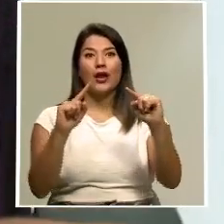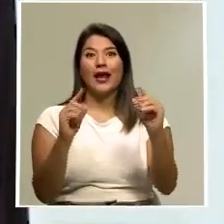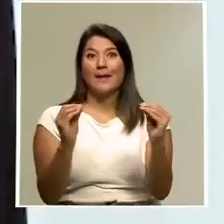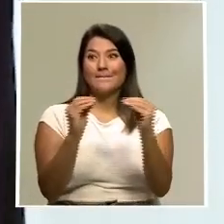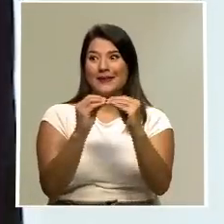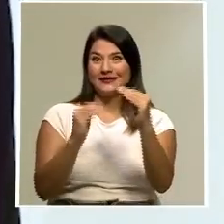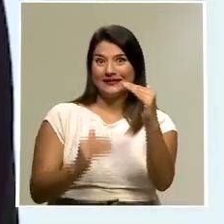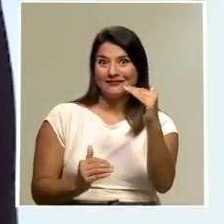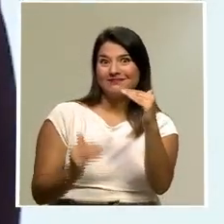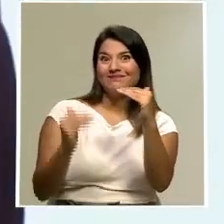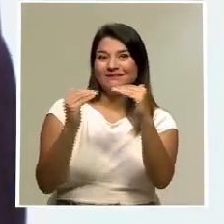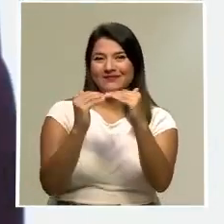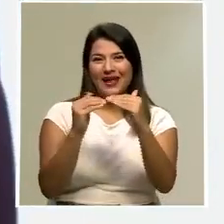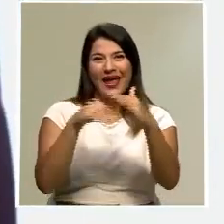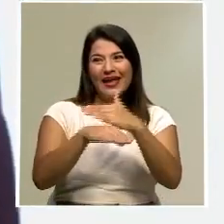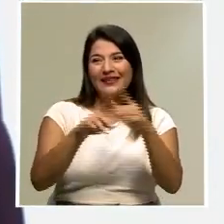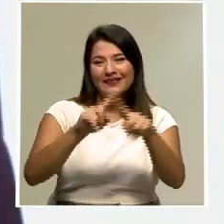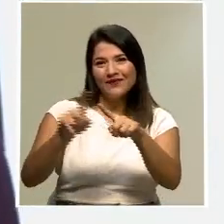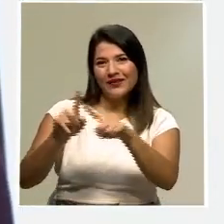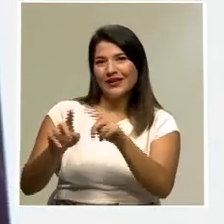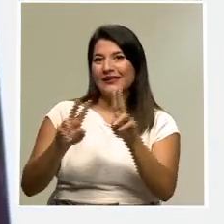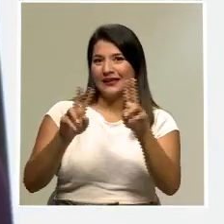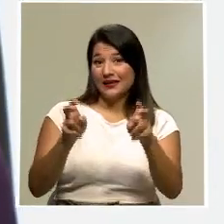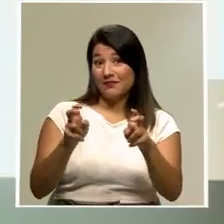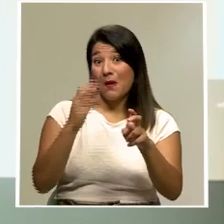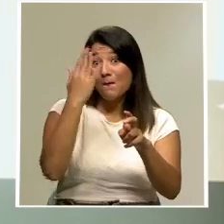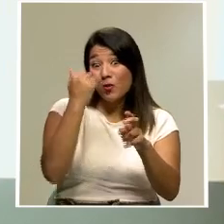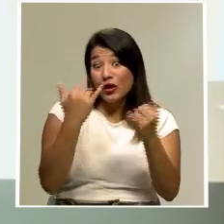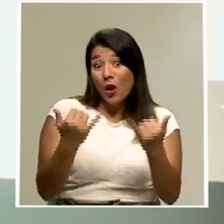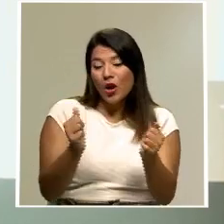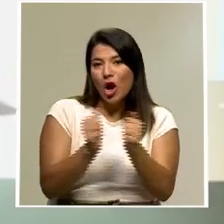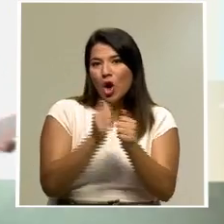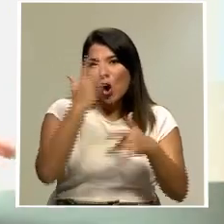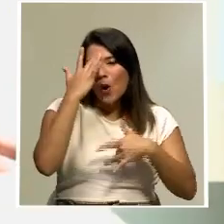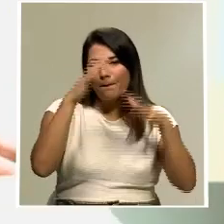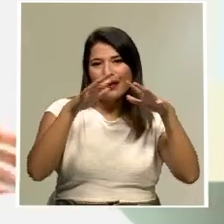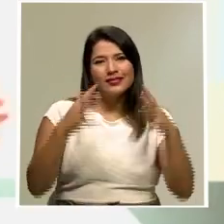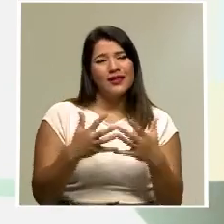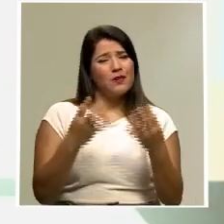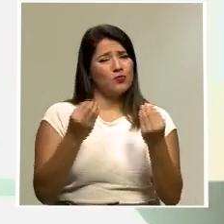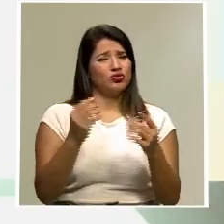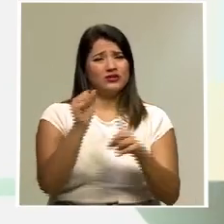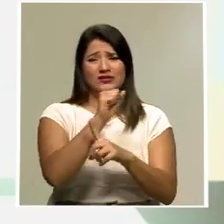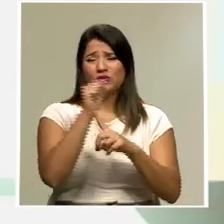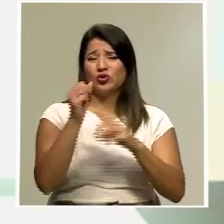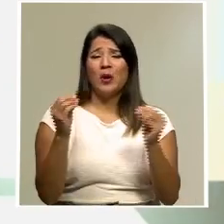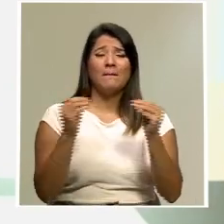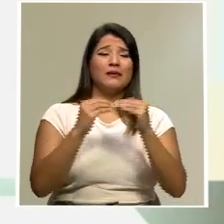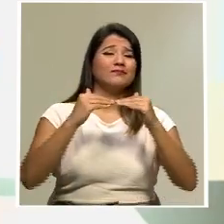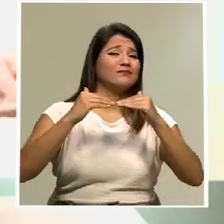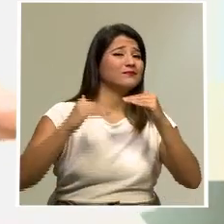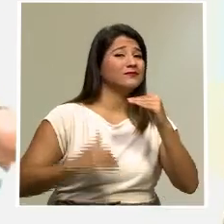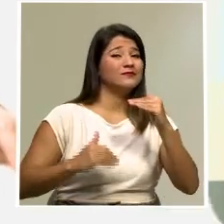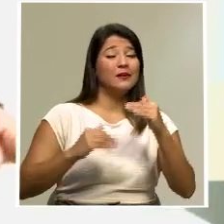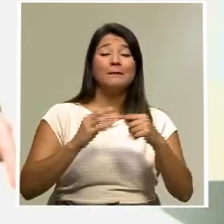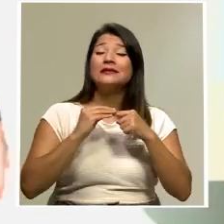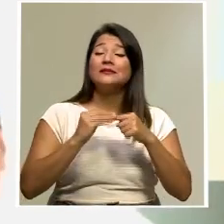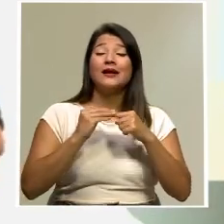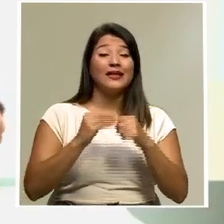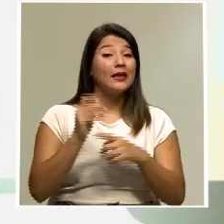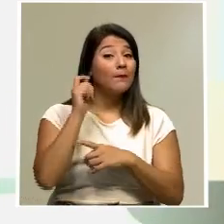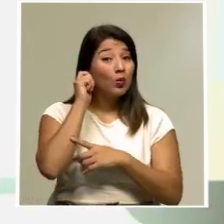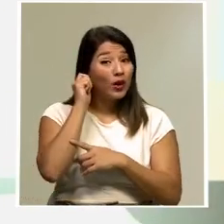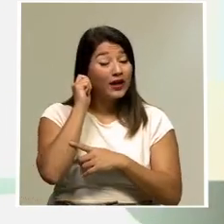tenemos y que han sido aumentadas en la condición de la pandemia, donde claramente las mujeres están en una situación de desigualdad aún más